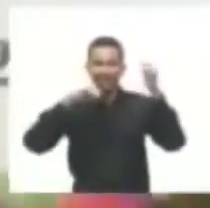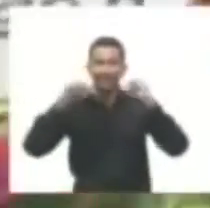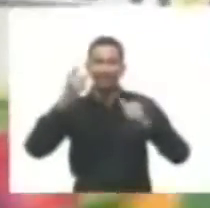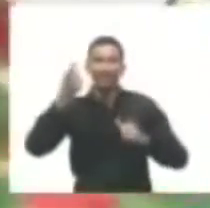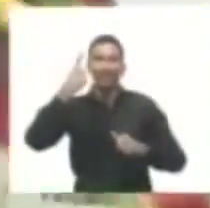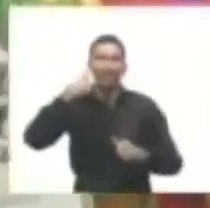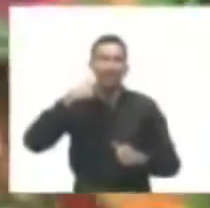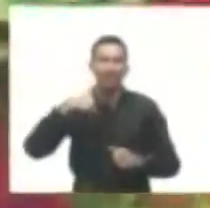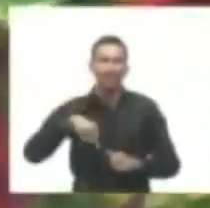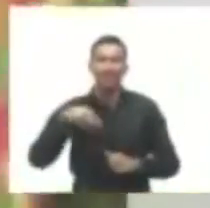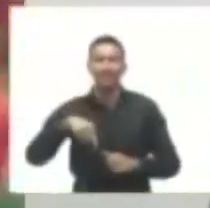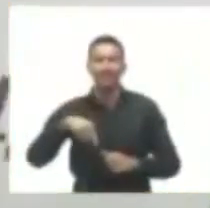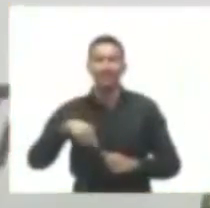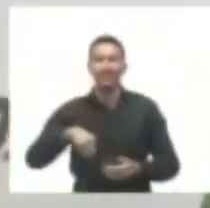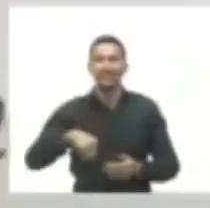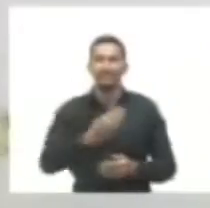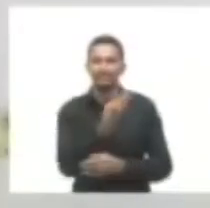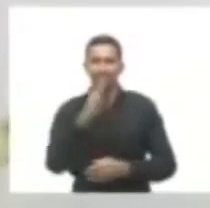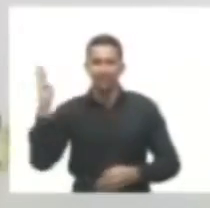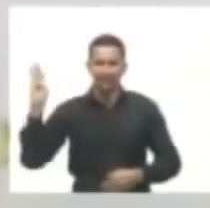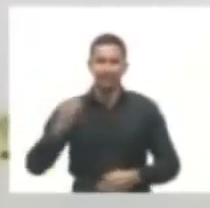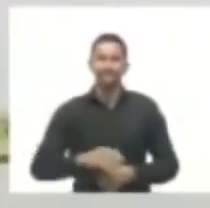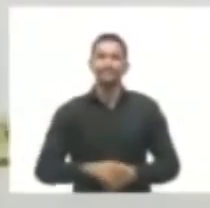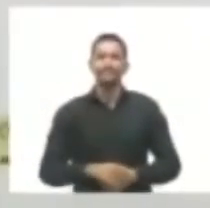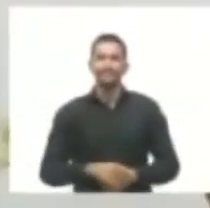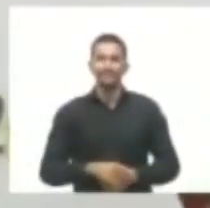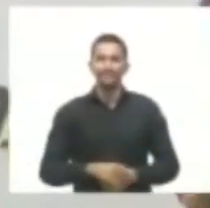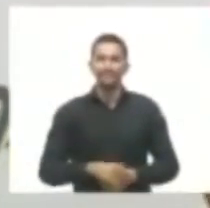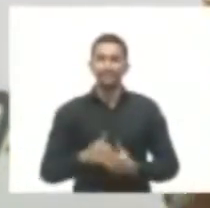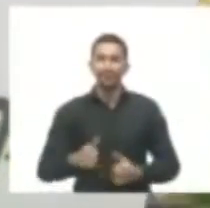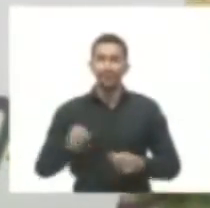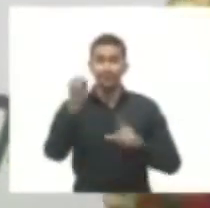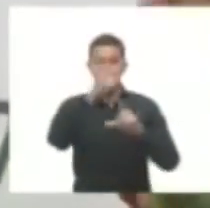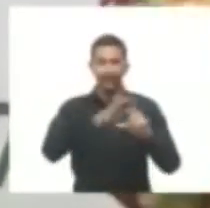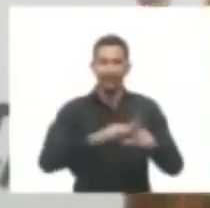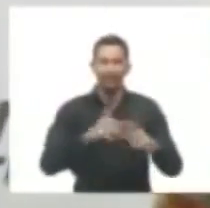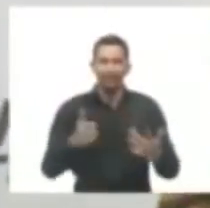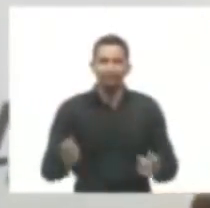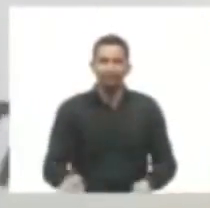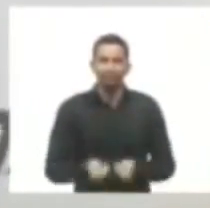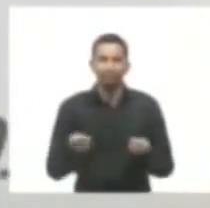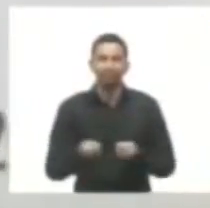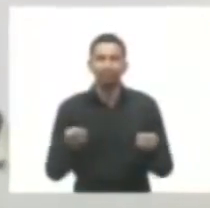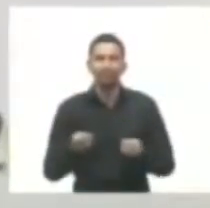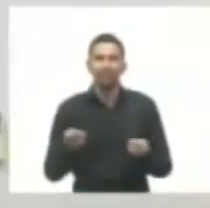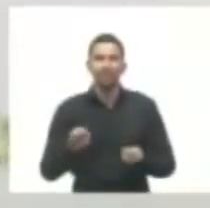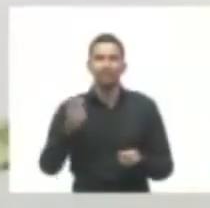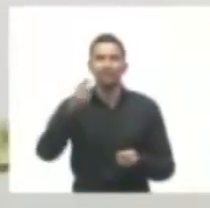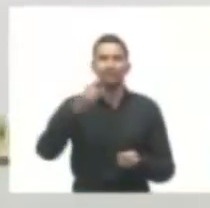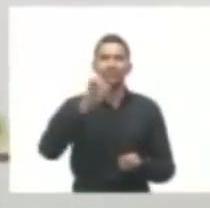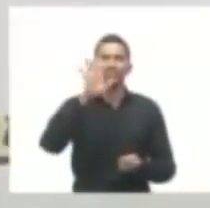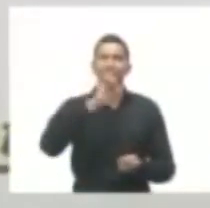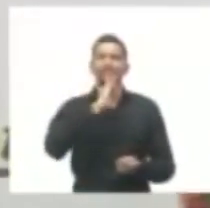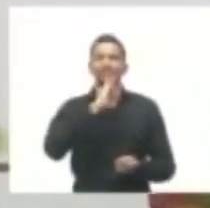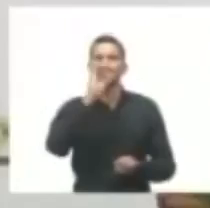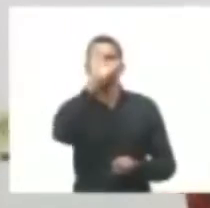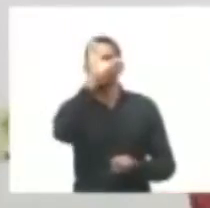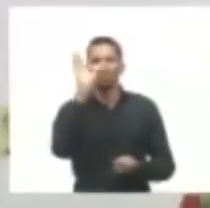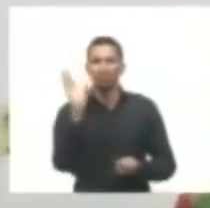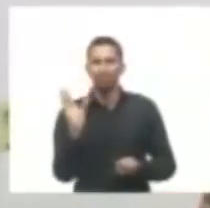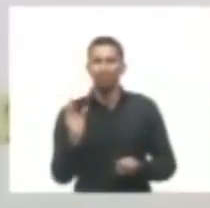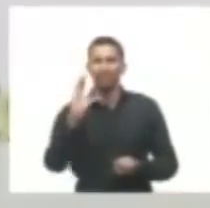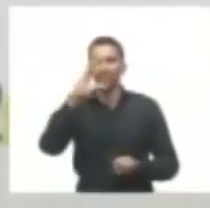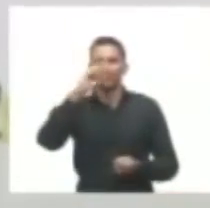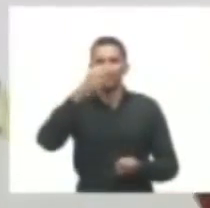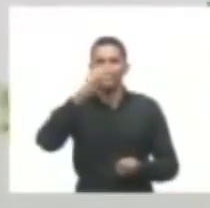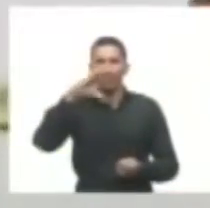en las calles de La Arenosa. Fue en un video que hicimos para promover el carnaval de Barranquilla en Chicago, y de ahí pues me puse la ropa